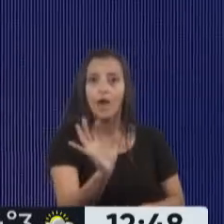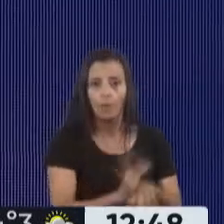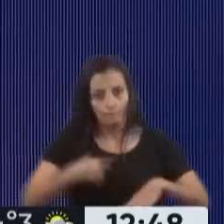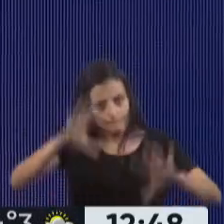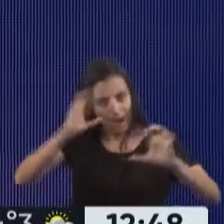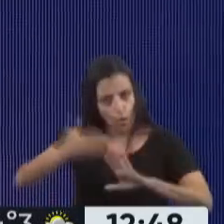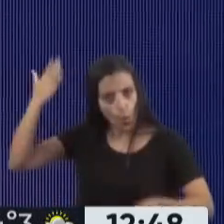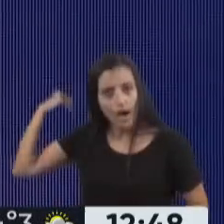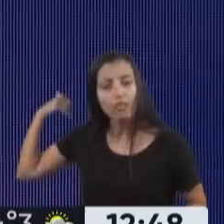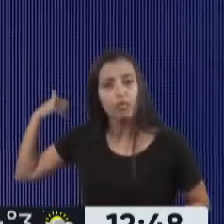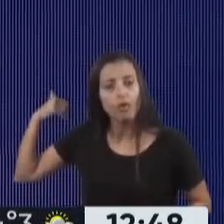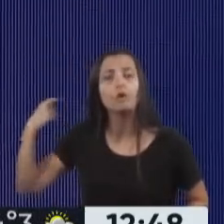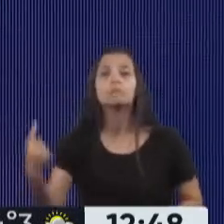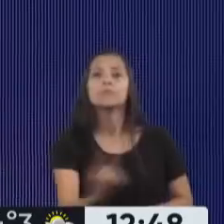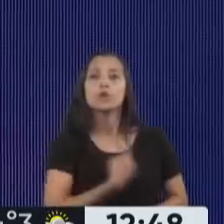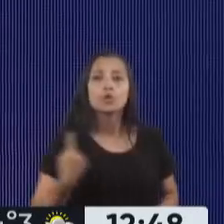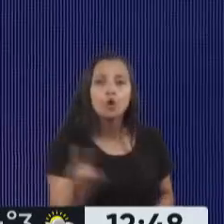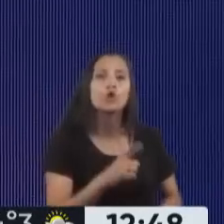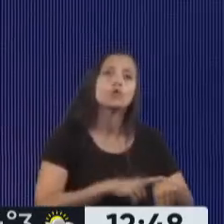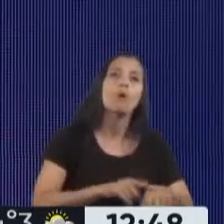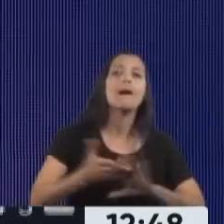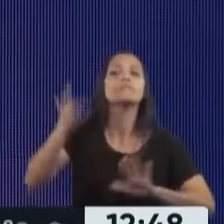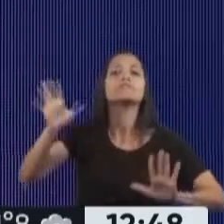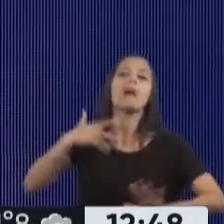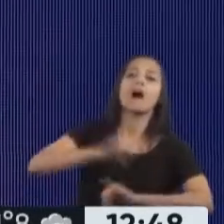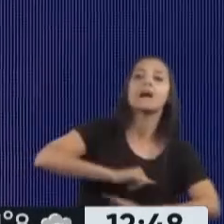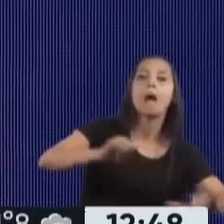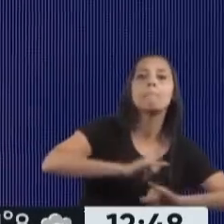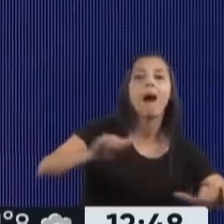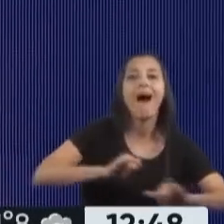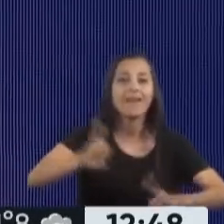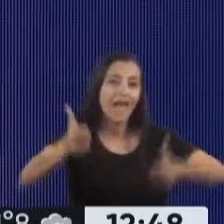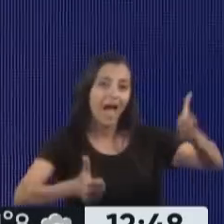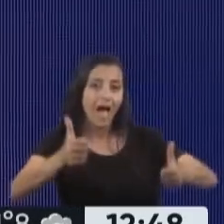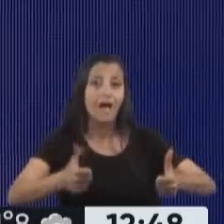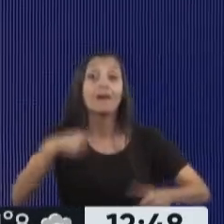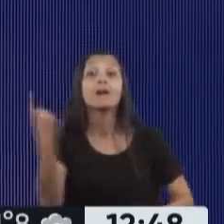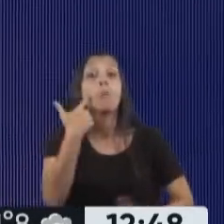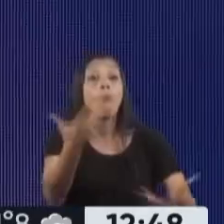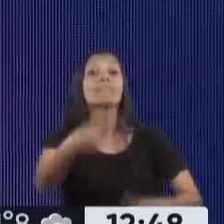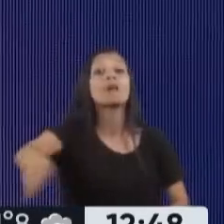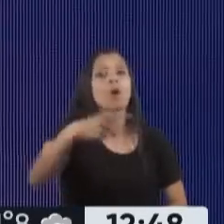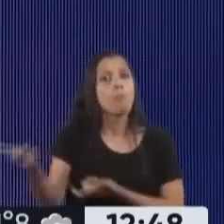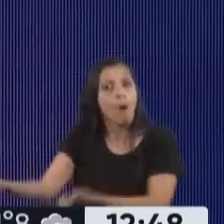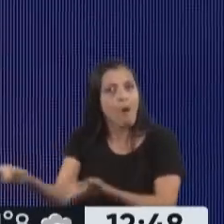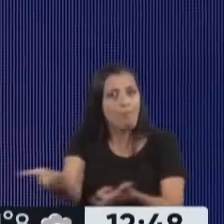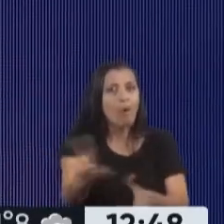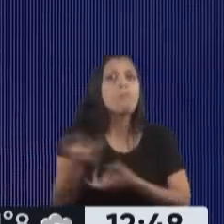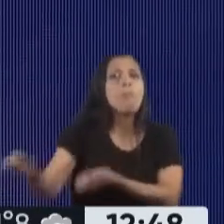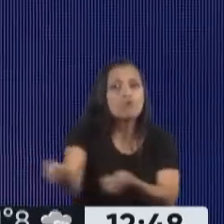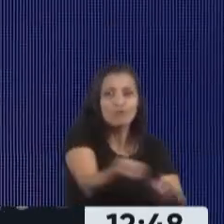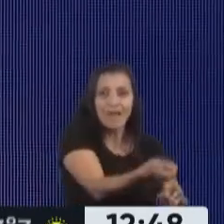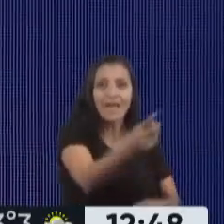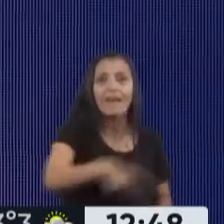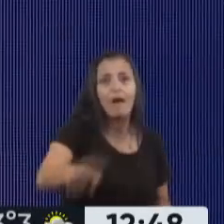Recuerdo que cuando nosotros hacíamos campaña con una motosierra,